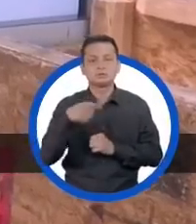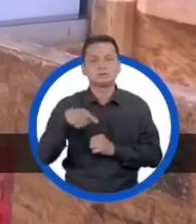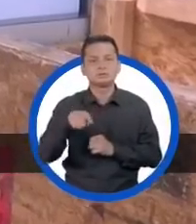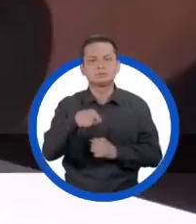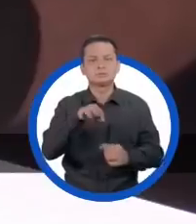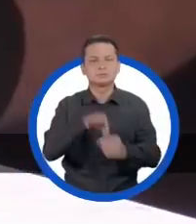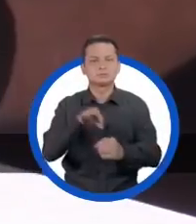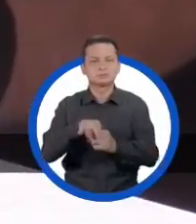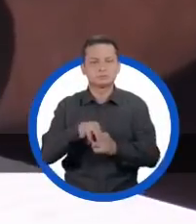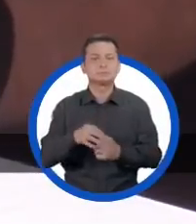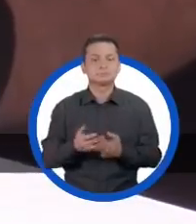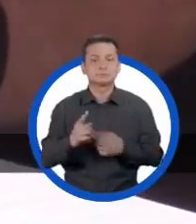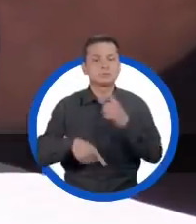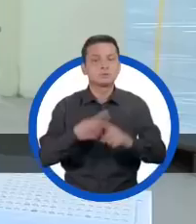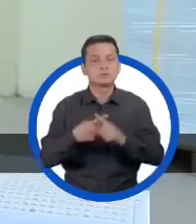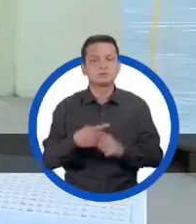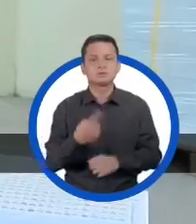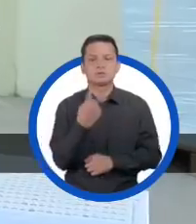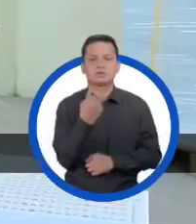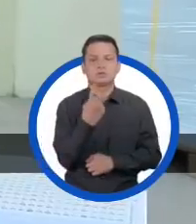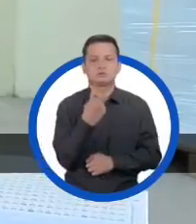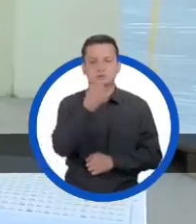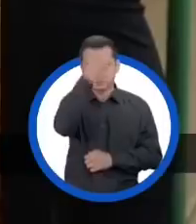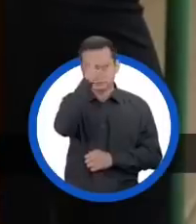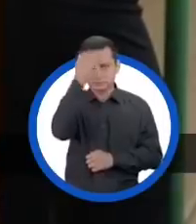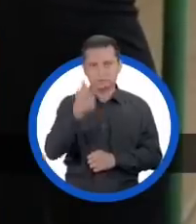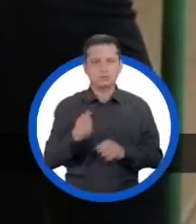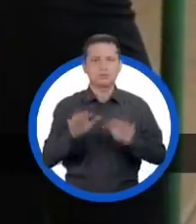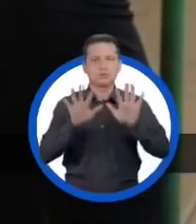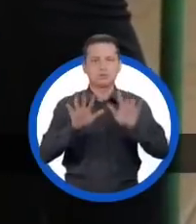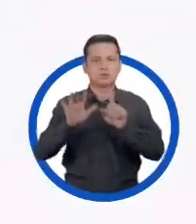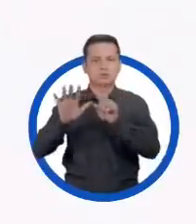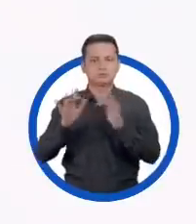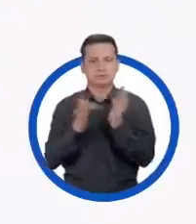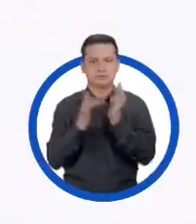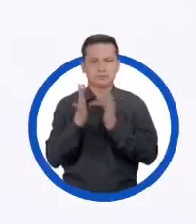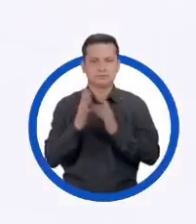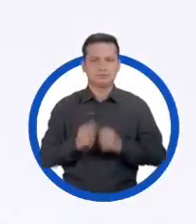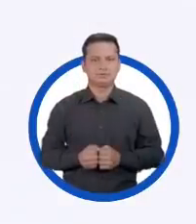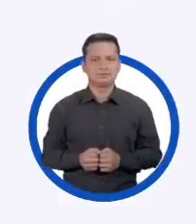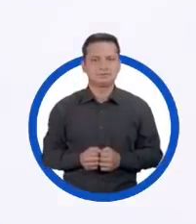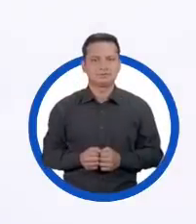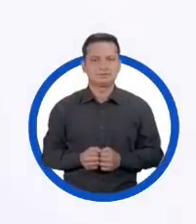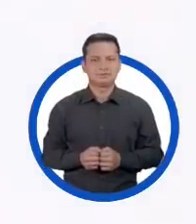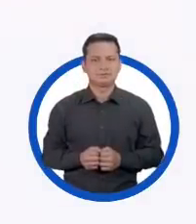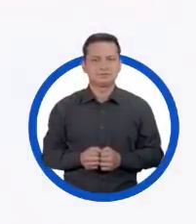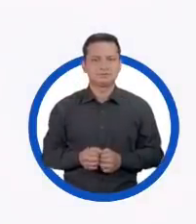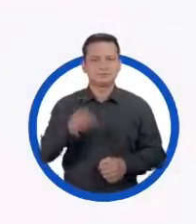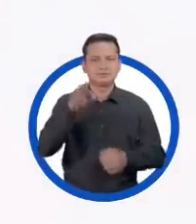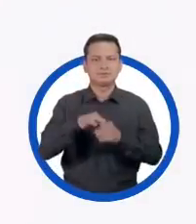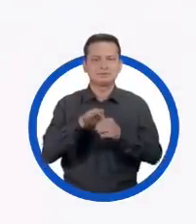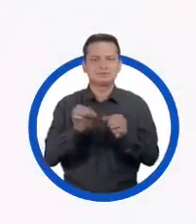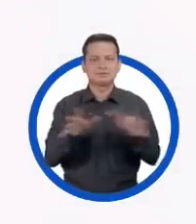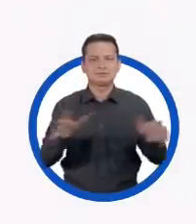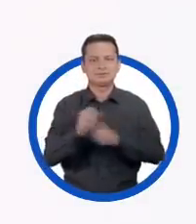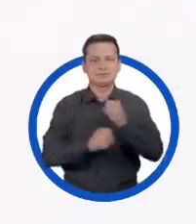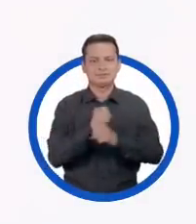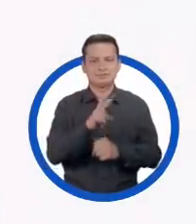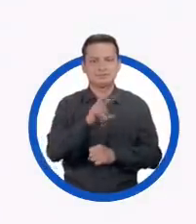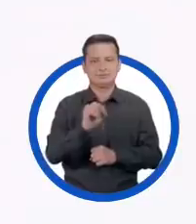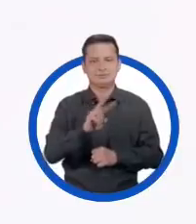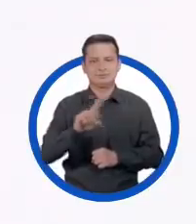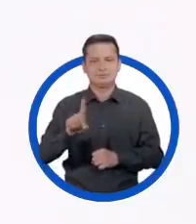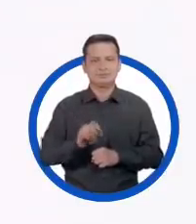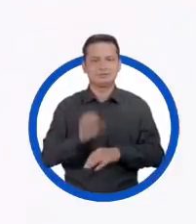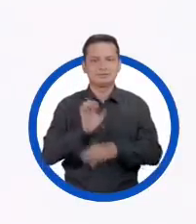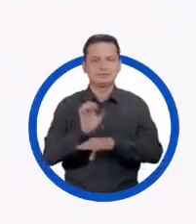desarrollo de la segunda vuelta electoral el próximo domingo 11 de abril. Elecciones Generales